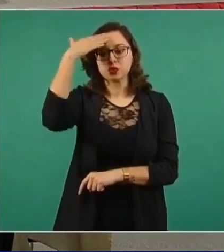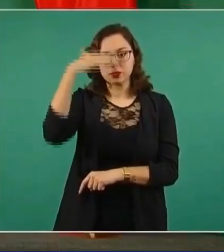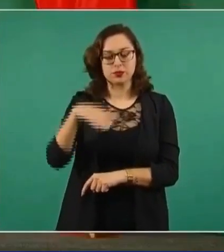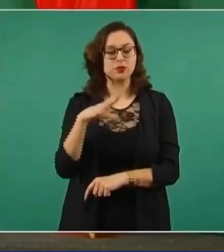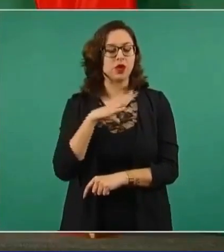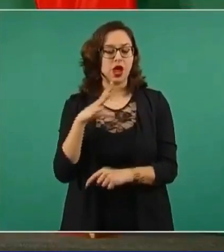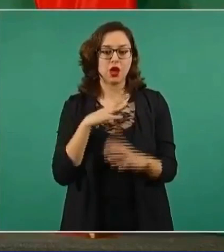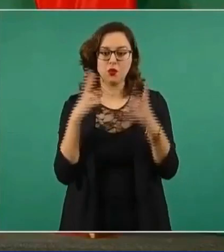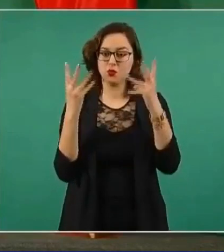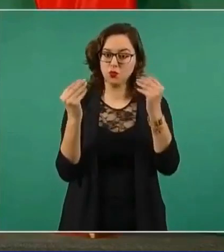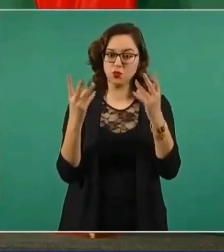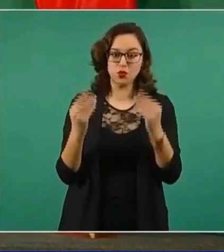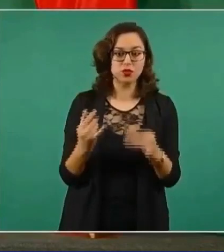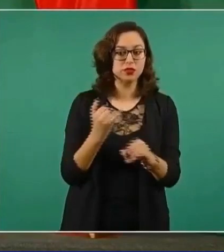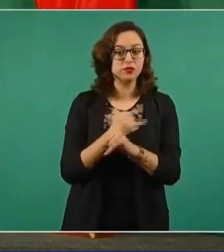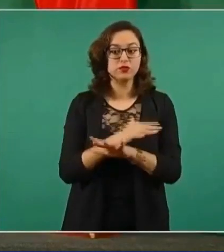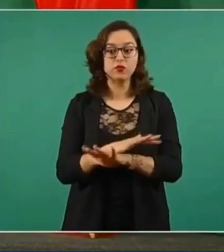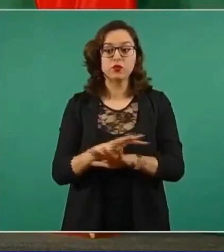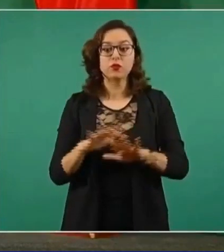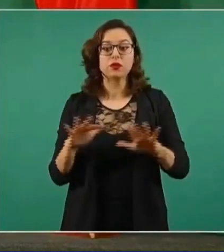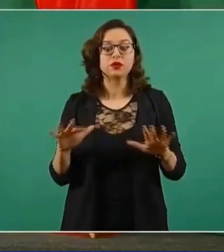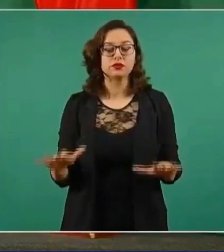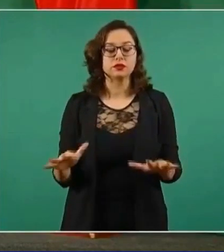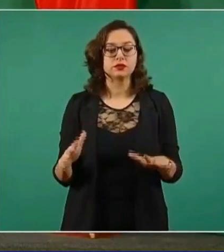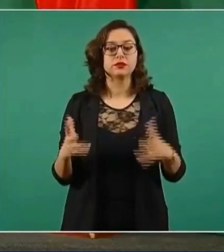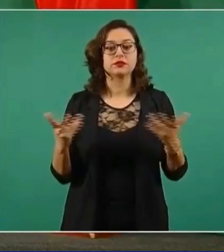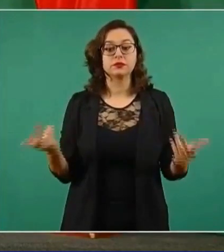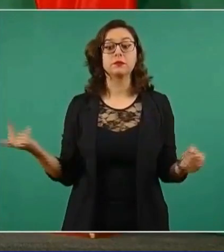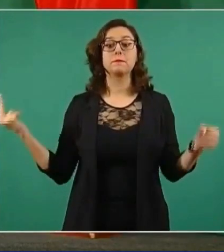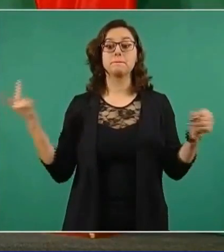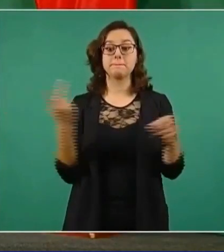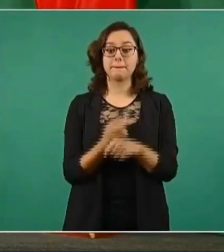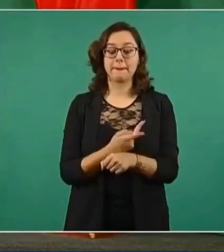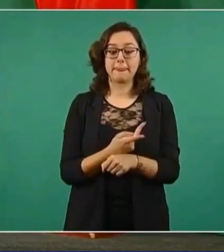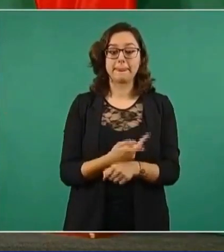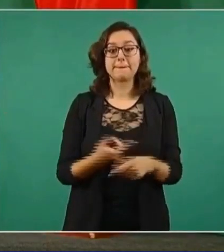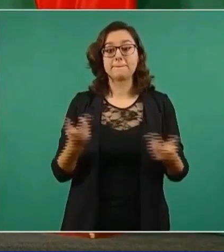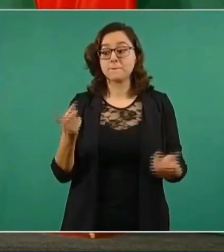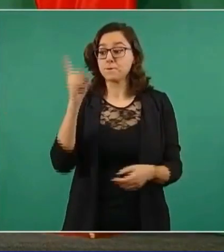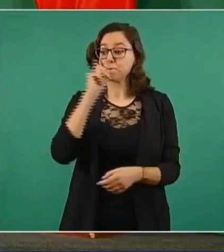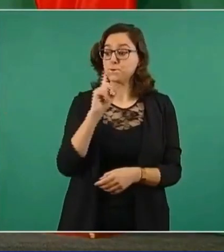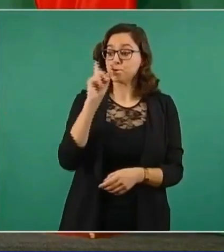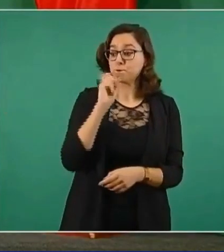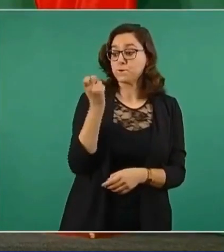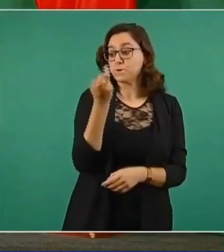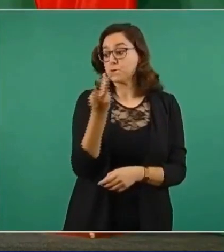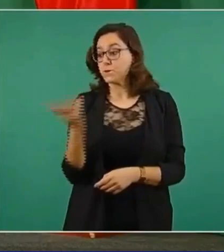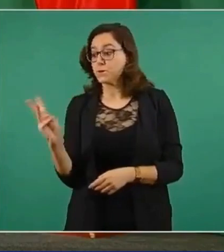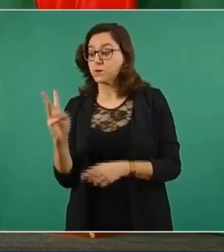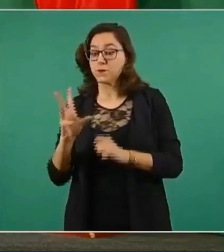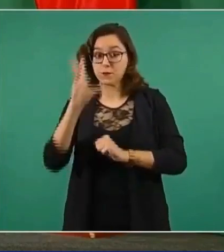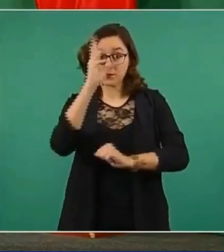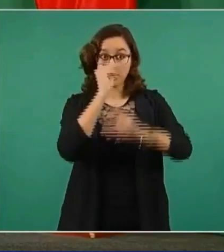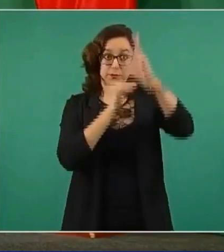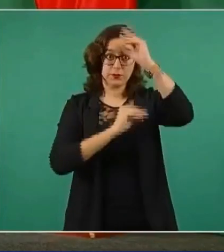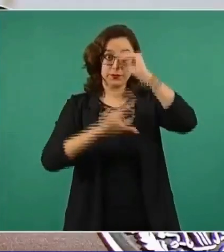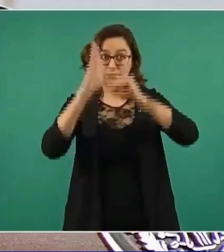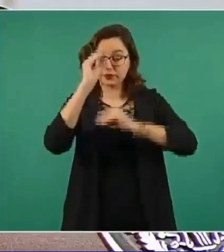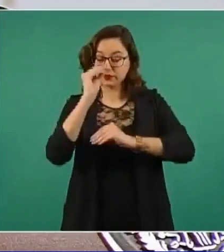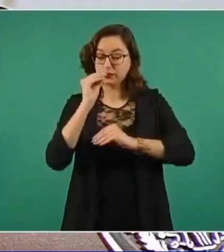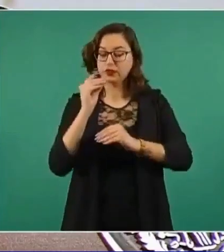literatura nos lo dice claramente, que promover la autonomía económica de las mujeres es una medida